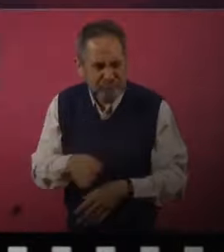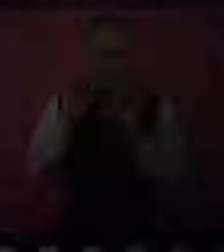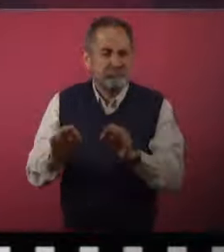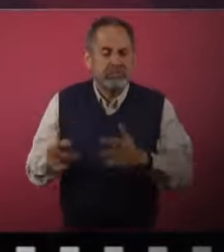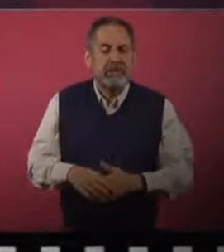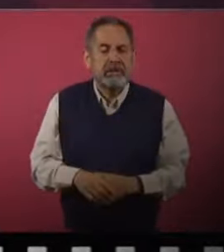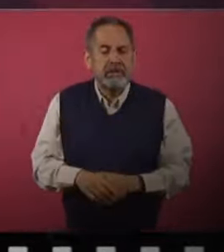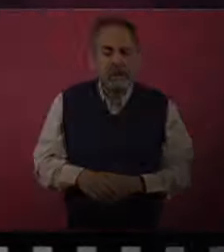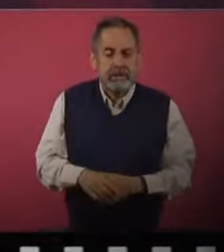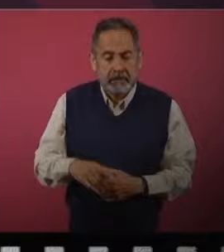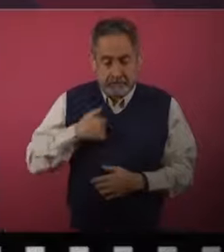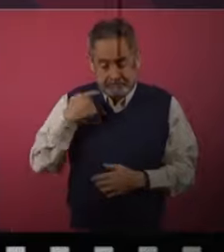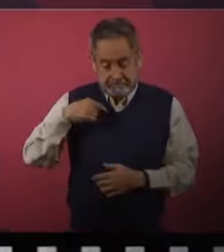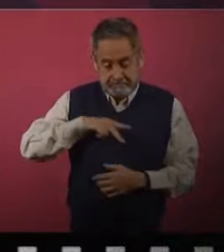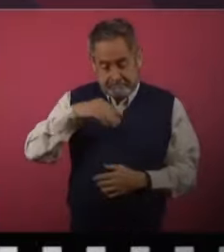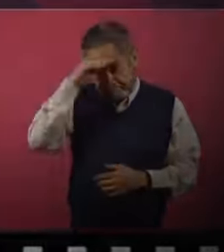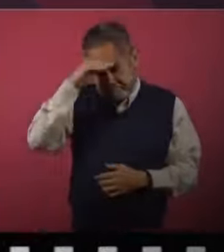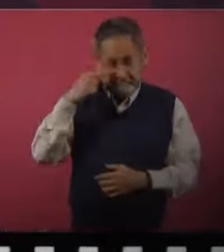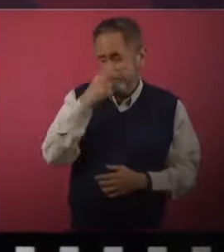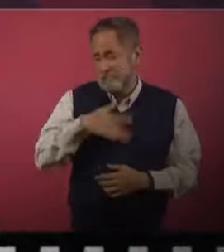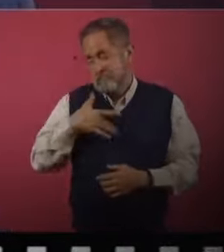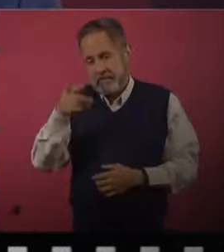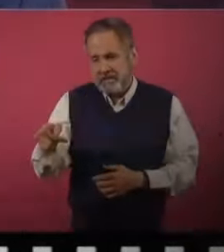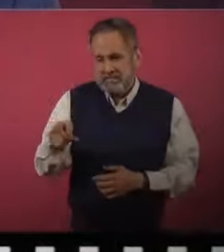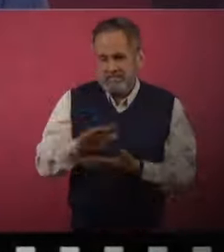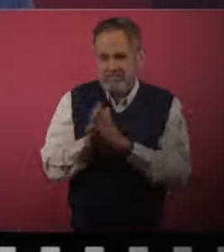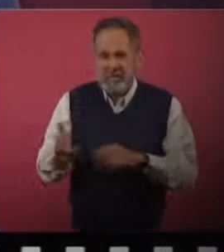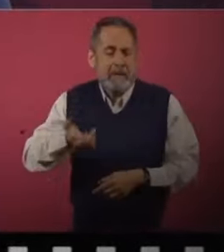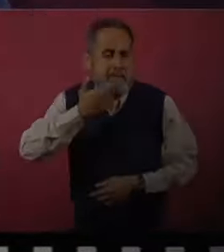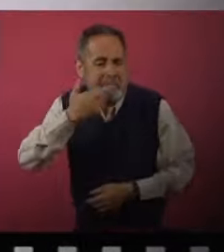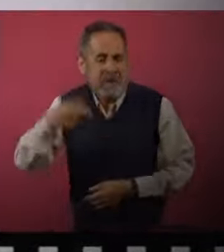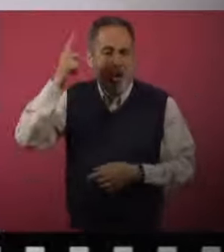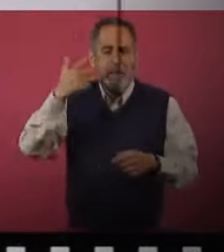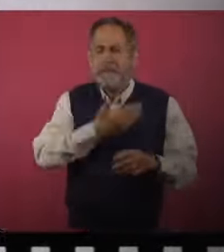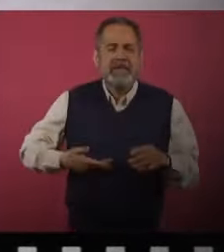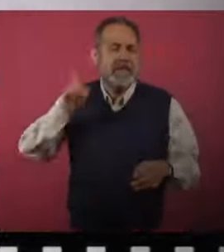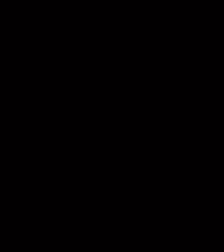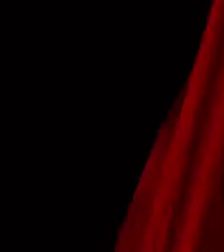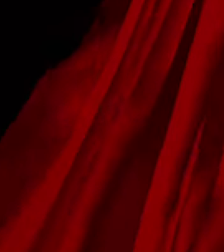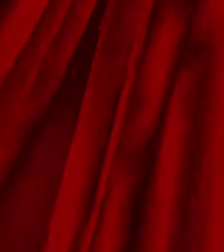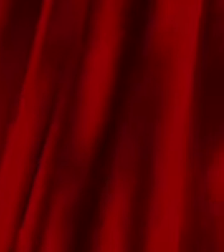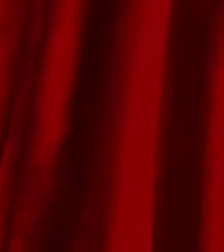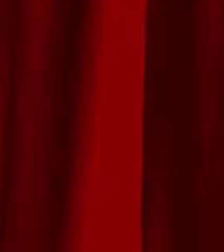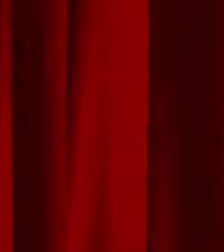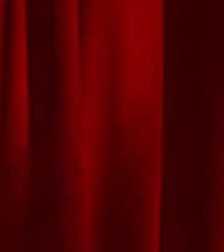tiempo, y ese es mi pronóstico, se va a convertir en la mejor presidenta del mundo.